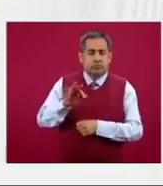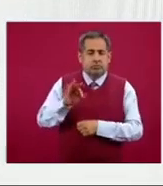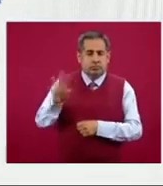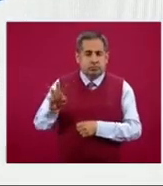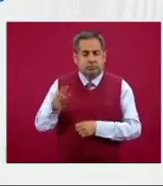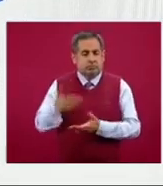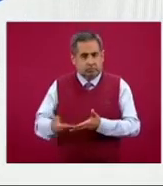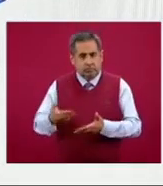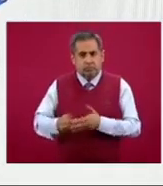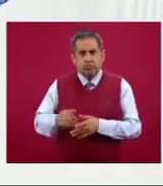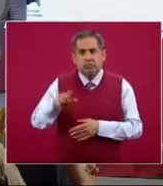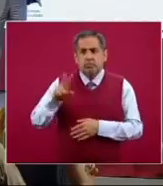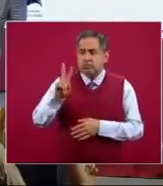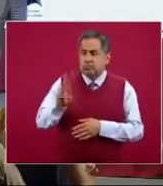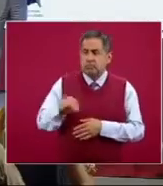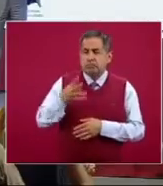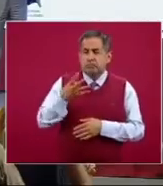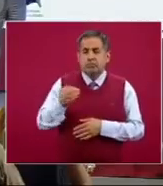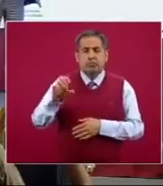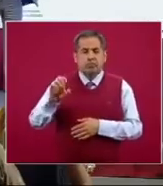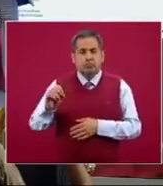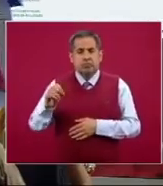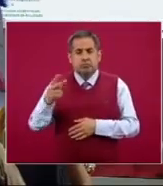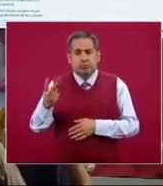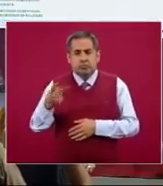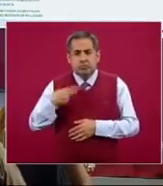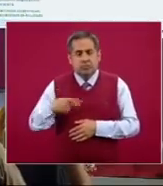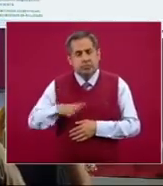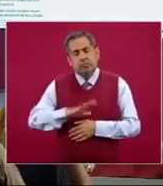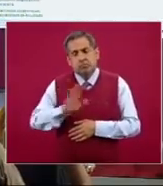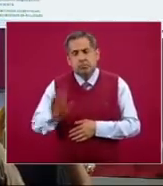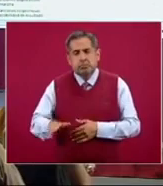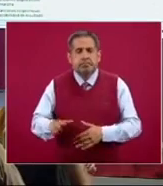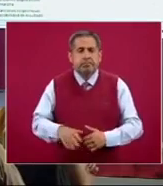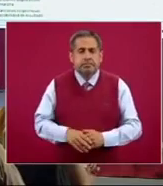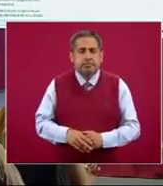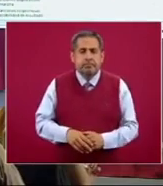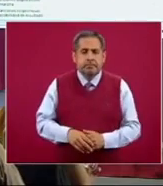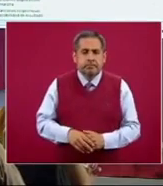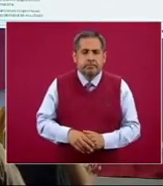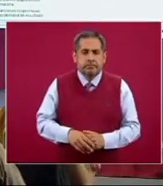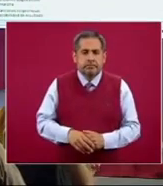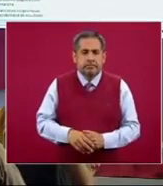44 ahora con 2,902 en este punto.